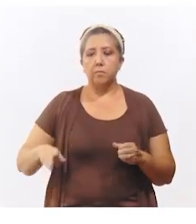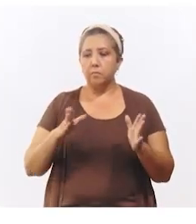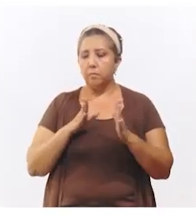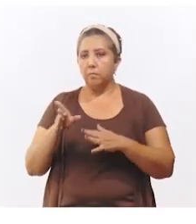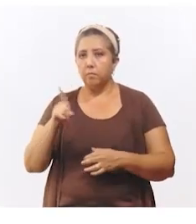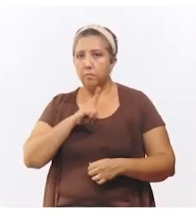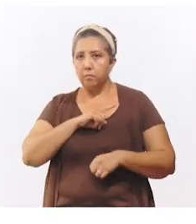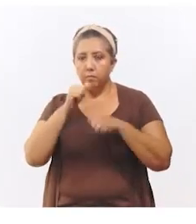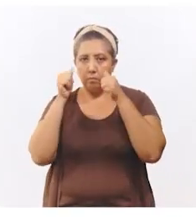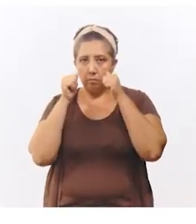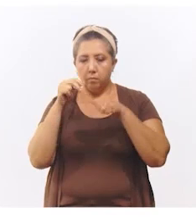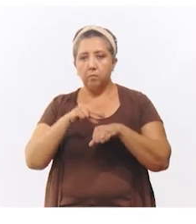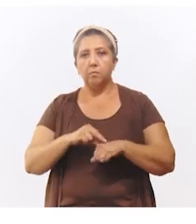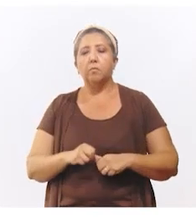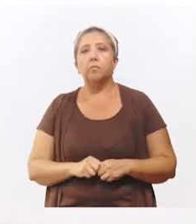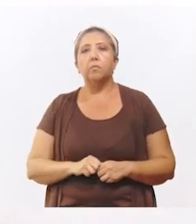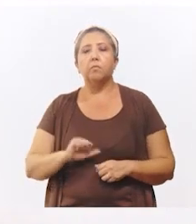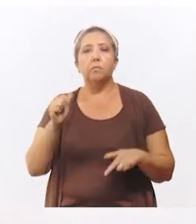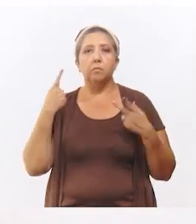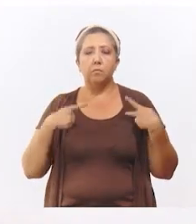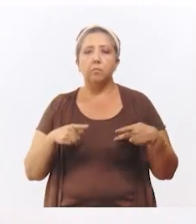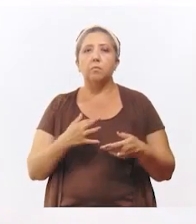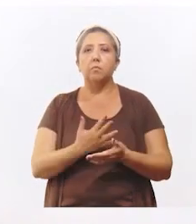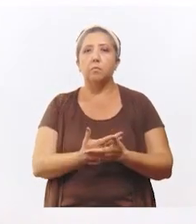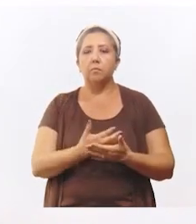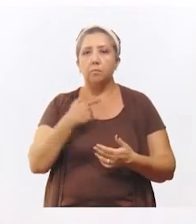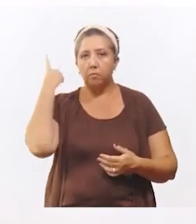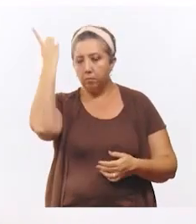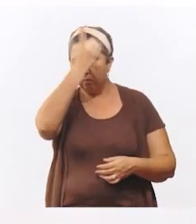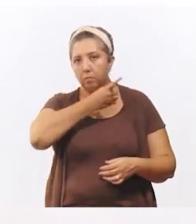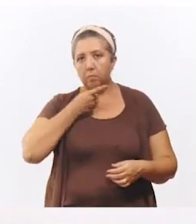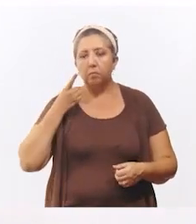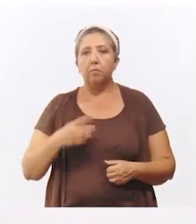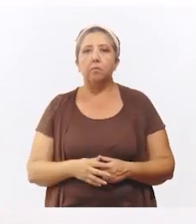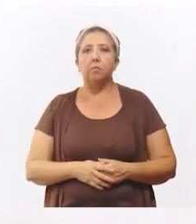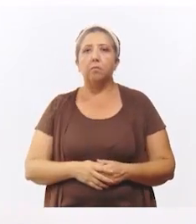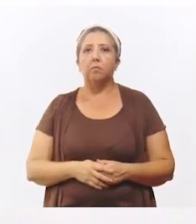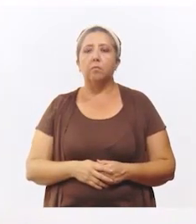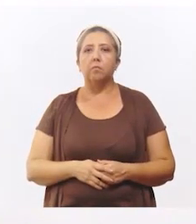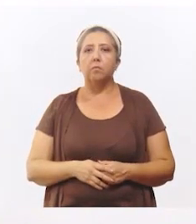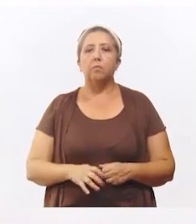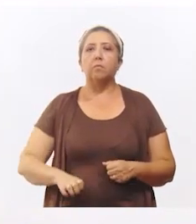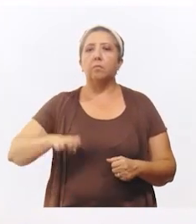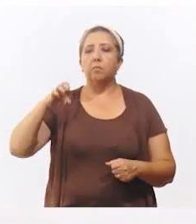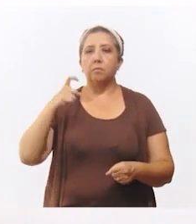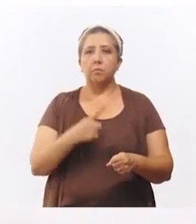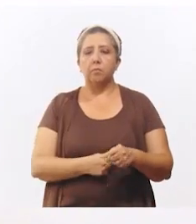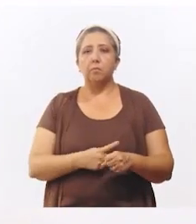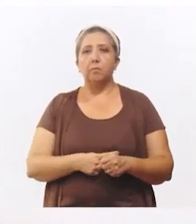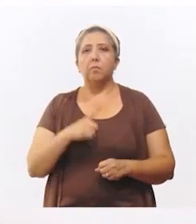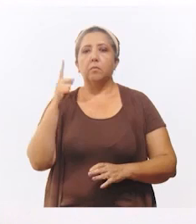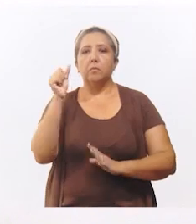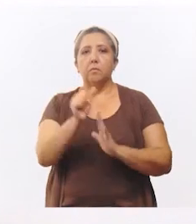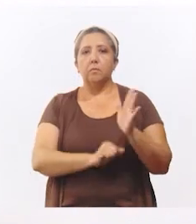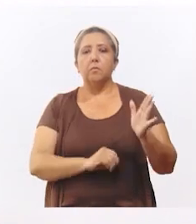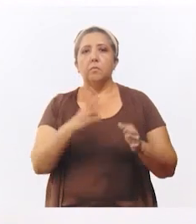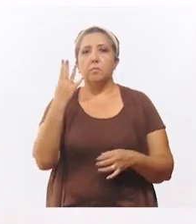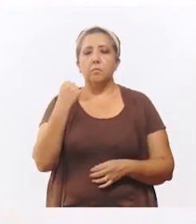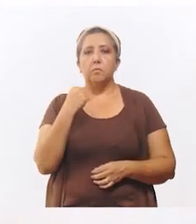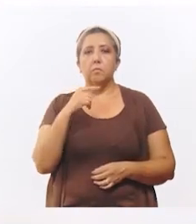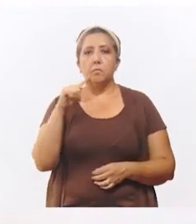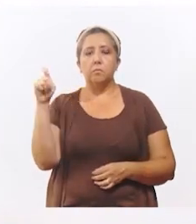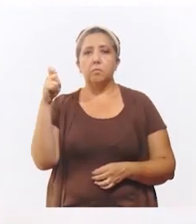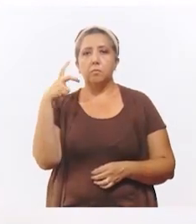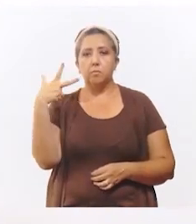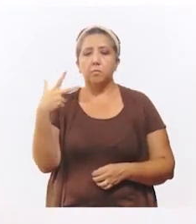hospitales públicos y en aislamiento total. Hay otros pacientes a la espera de diagnóstico. El rango de edad de los casos es de 1 mes